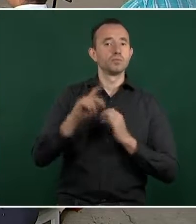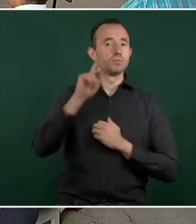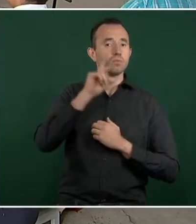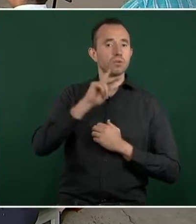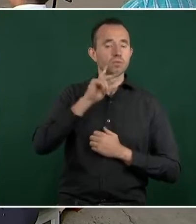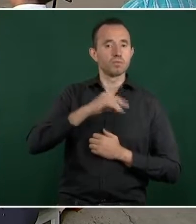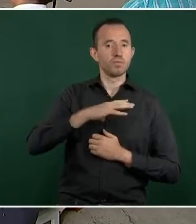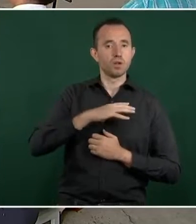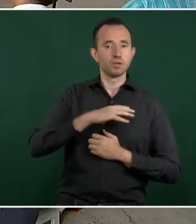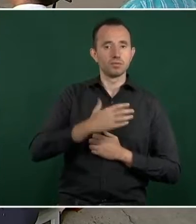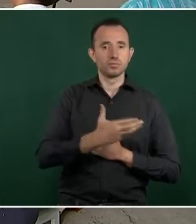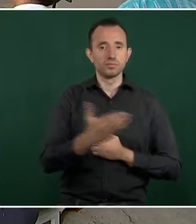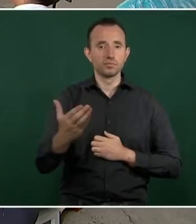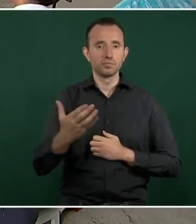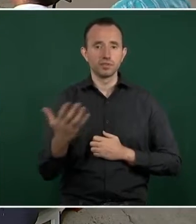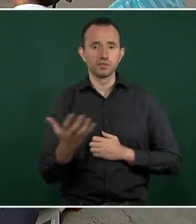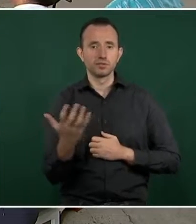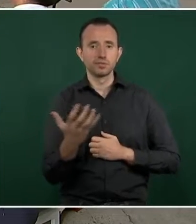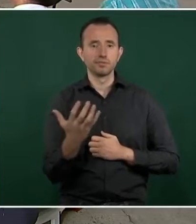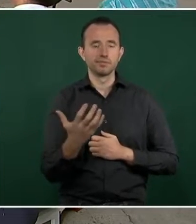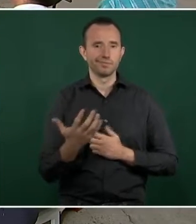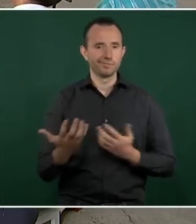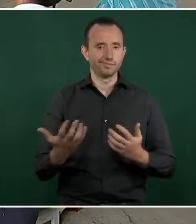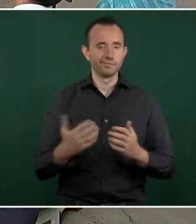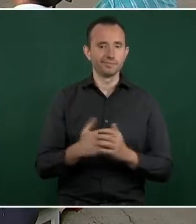¿Por qué no pones